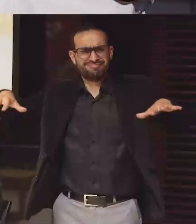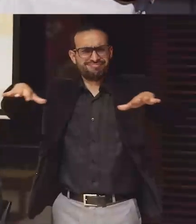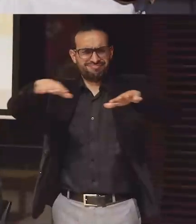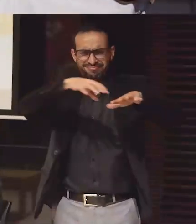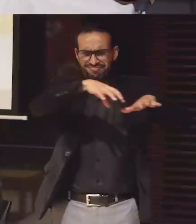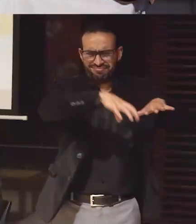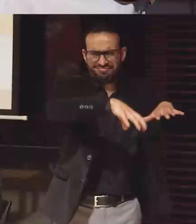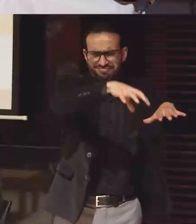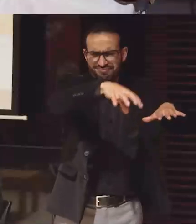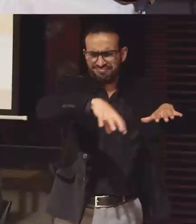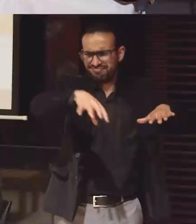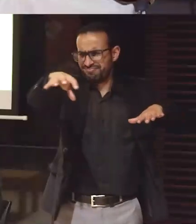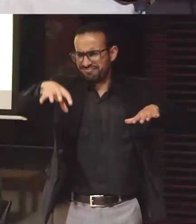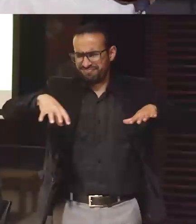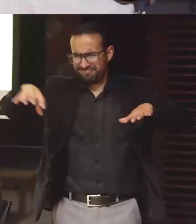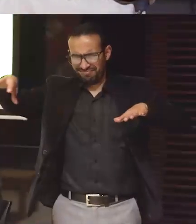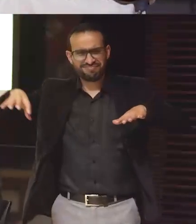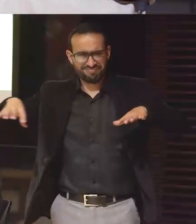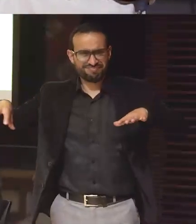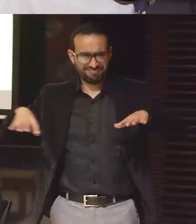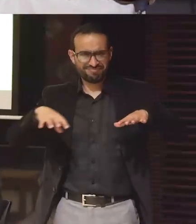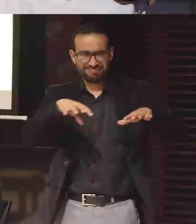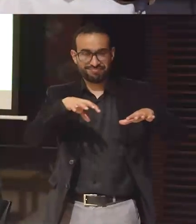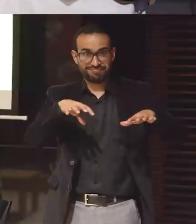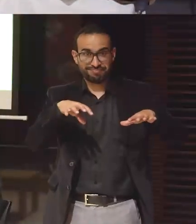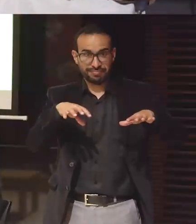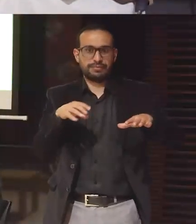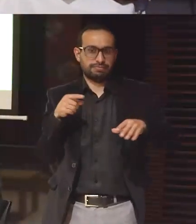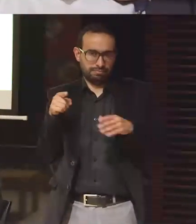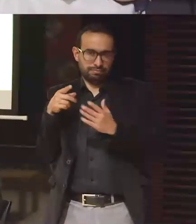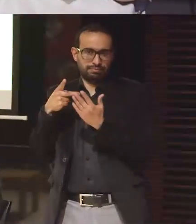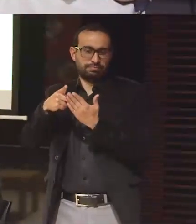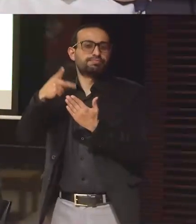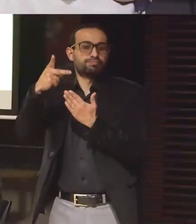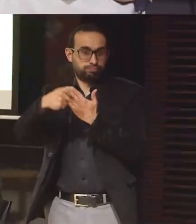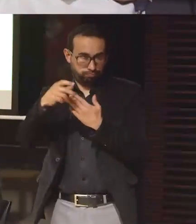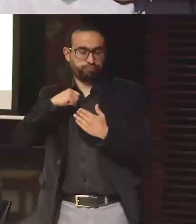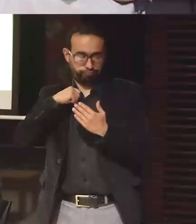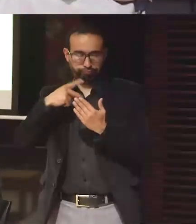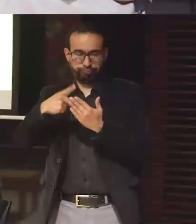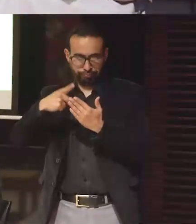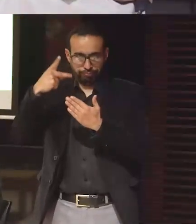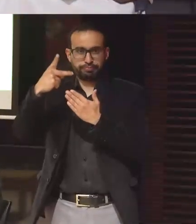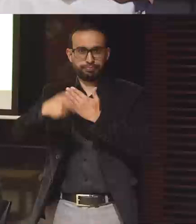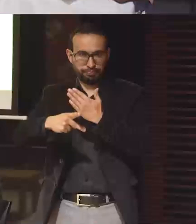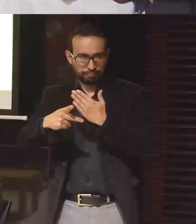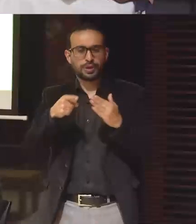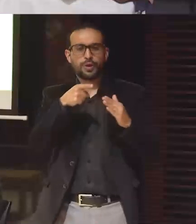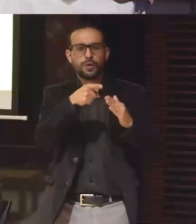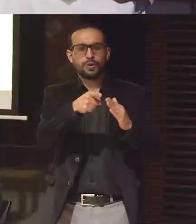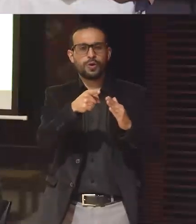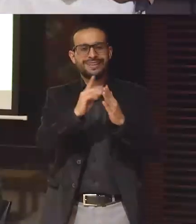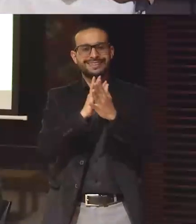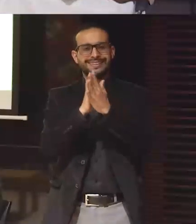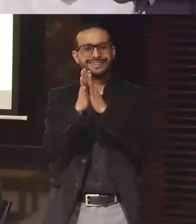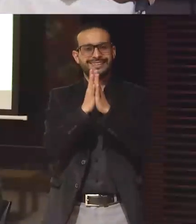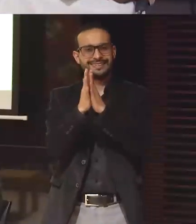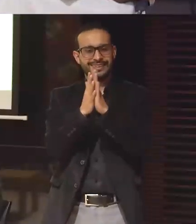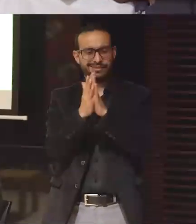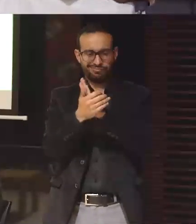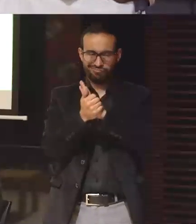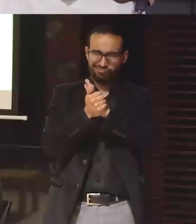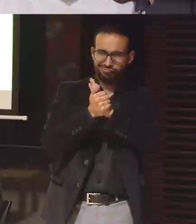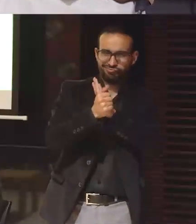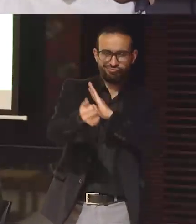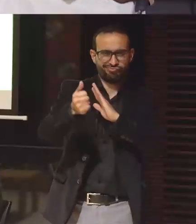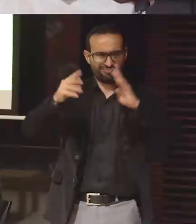plan parcial del voto nacional y de la estanzuela como un proyecto urbanístico de la ciudad, queda el Centro de Talento Creativo del SENA. Entonces todos